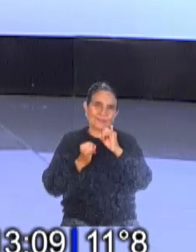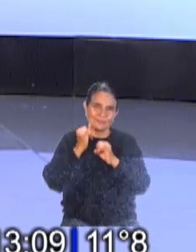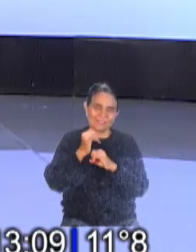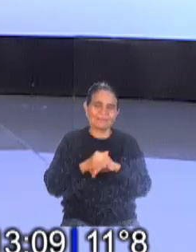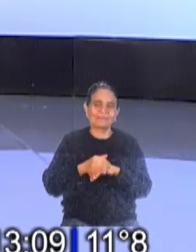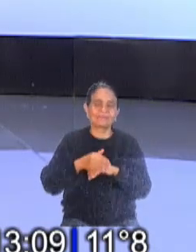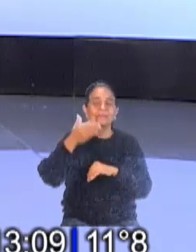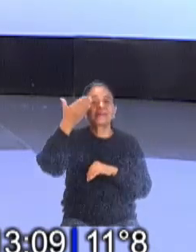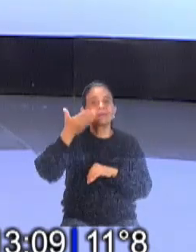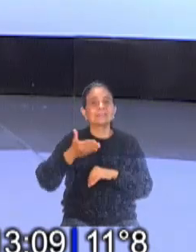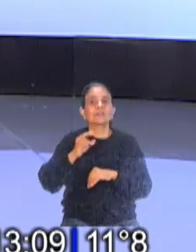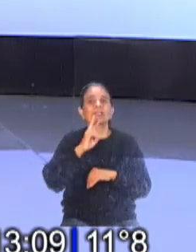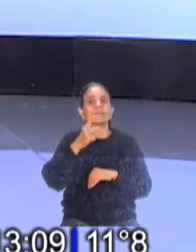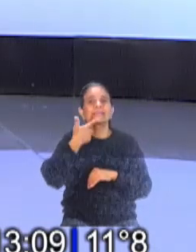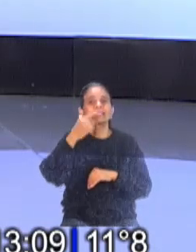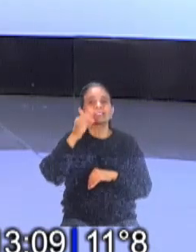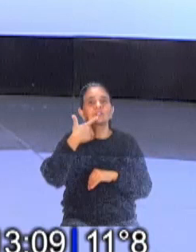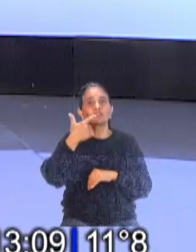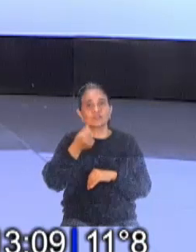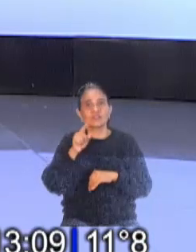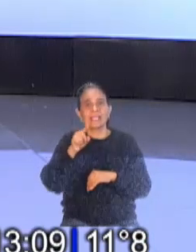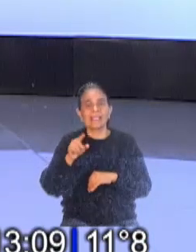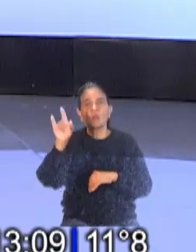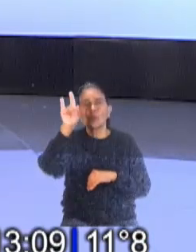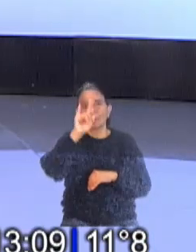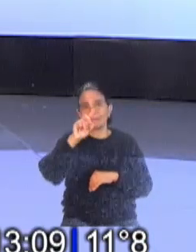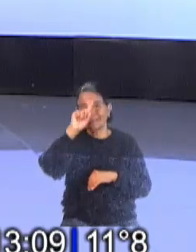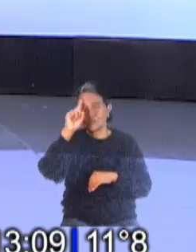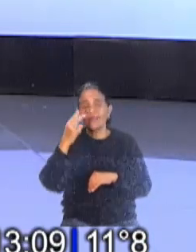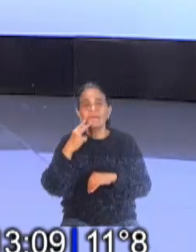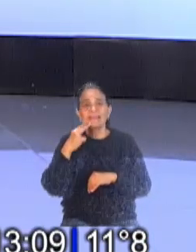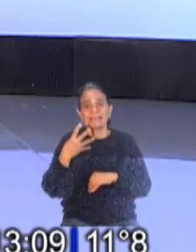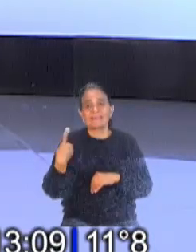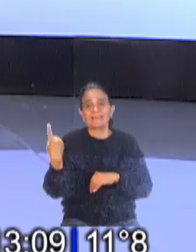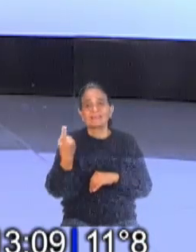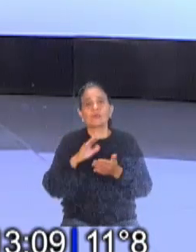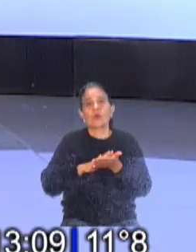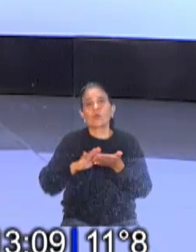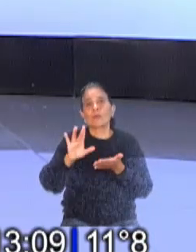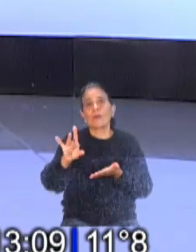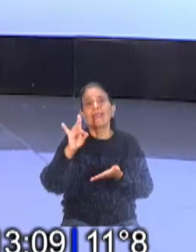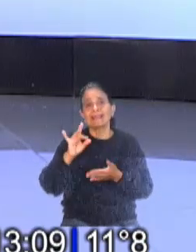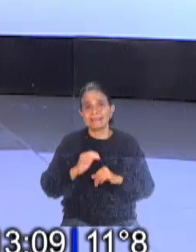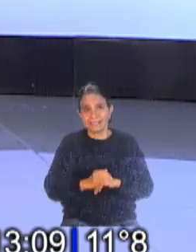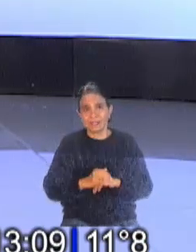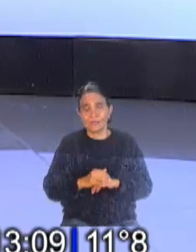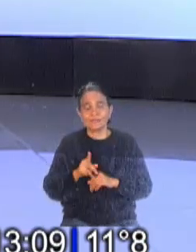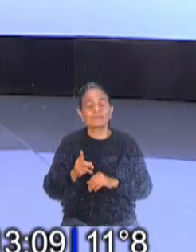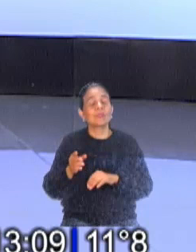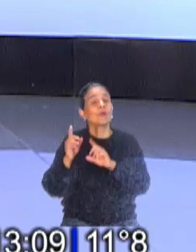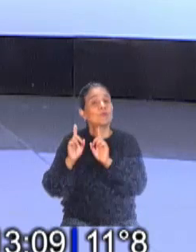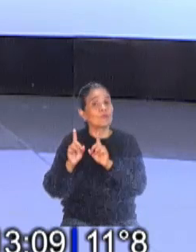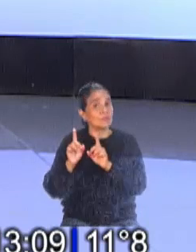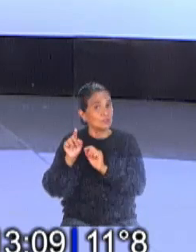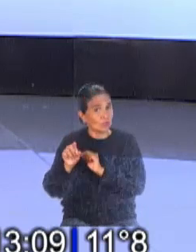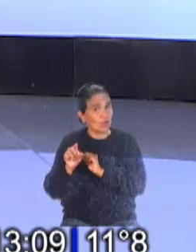Sosa fue elegido como nuevo rector de la Universidad Nacional de Villa Mercedes, la UNVIM. El docente se impuso en